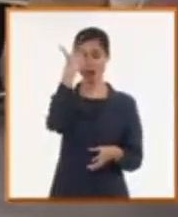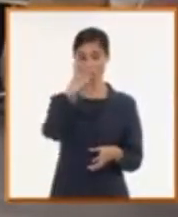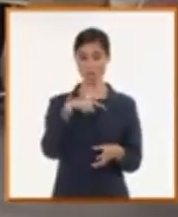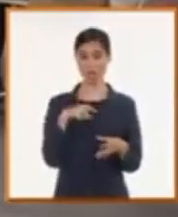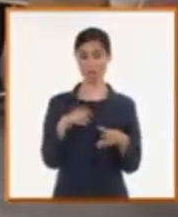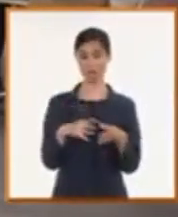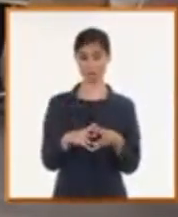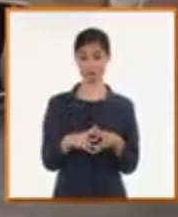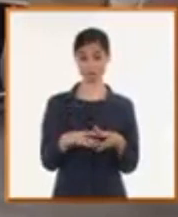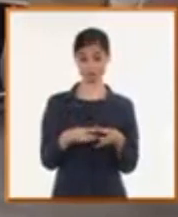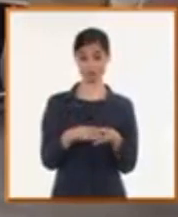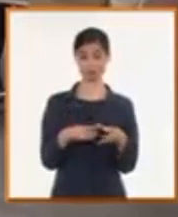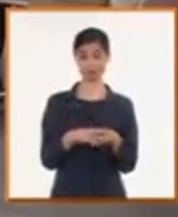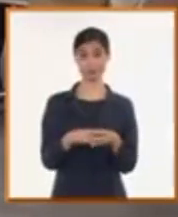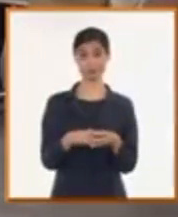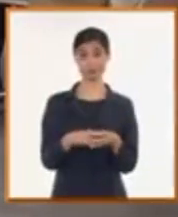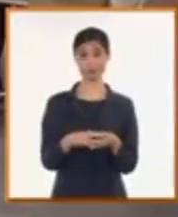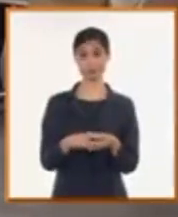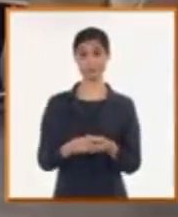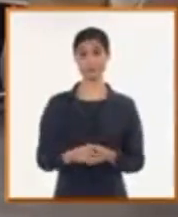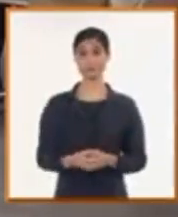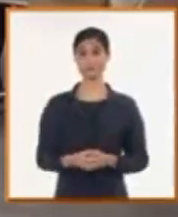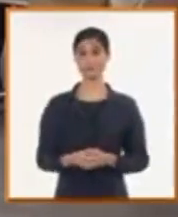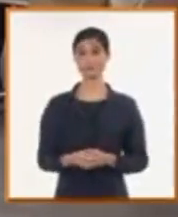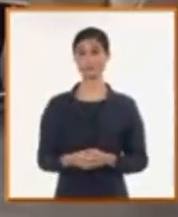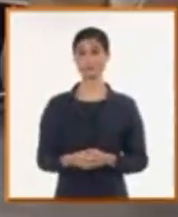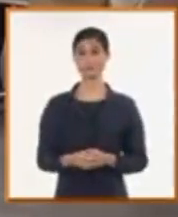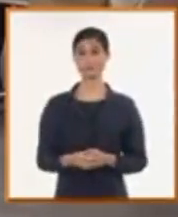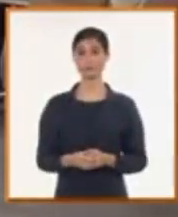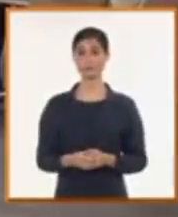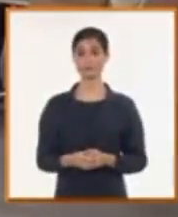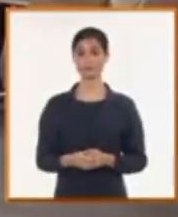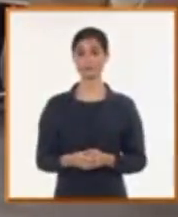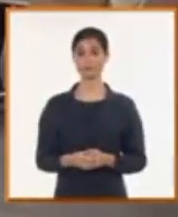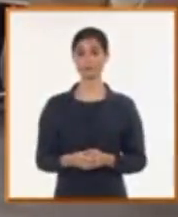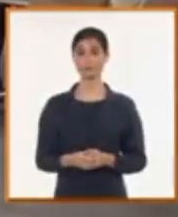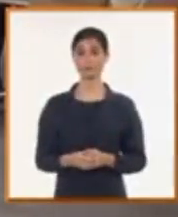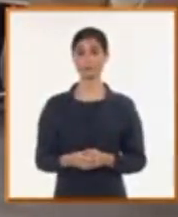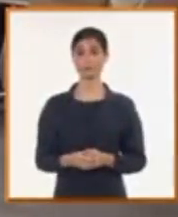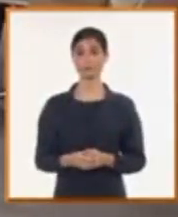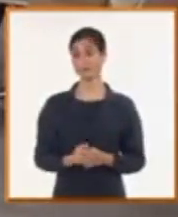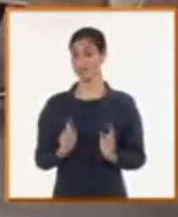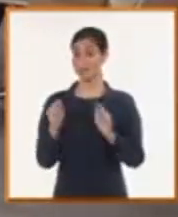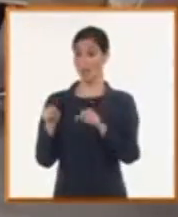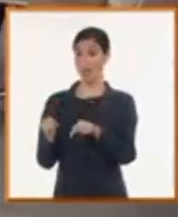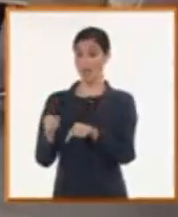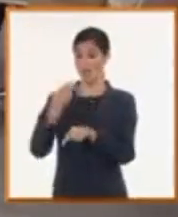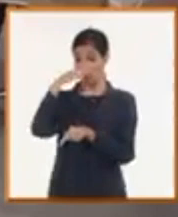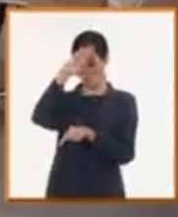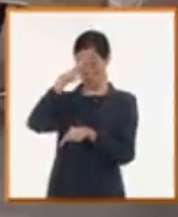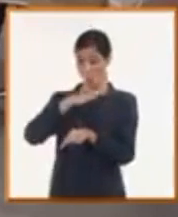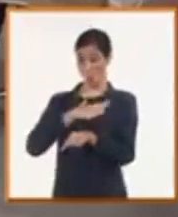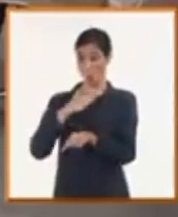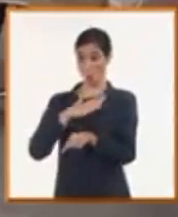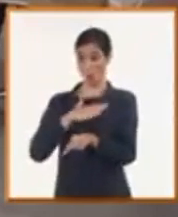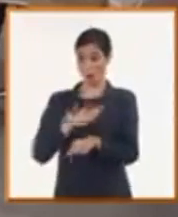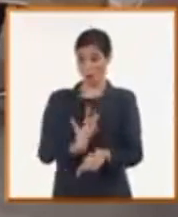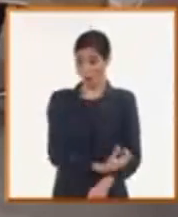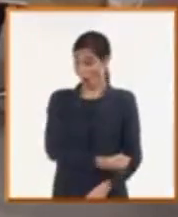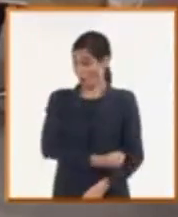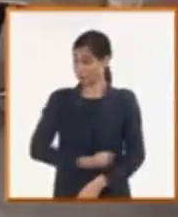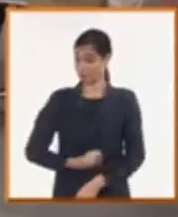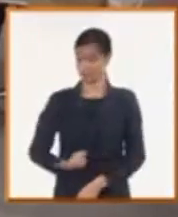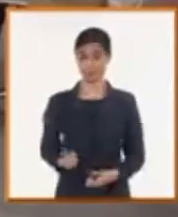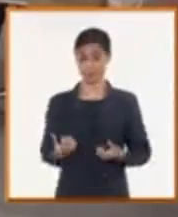Yo creo que hubo dos momentos en que la Revolución Cubana puso todo su Uno fue en el 75. Uno fue en el 75,